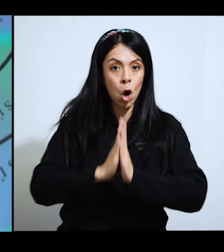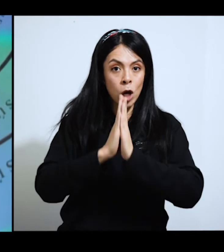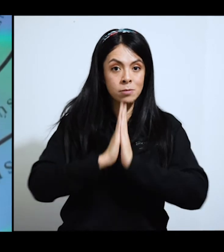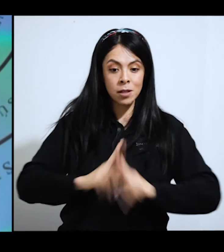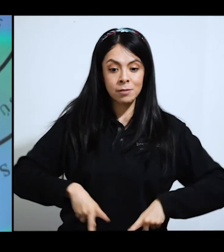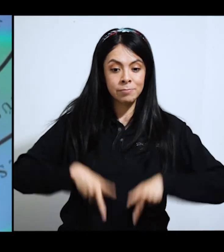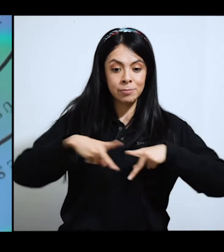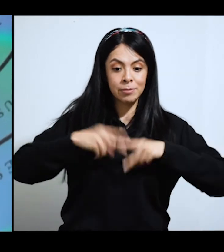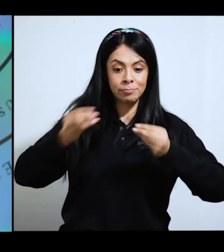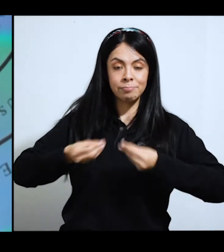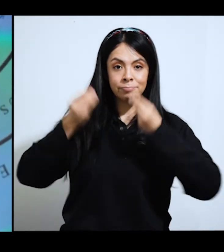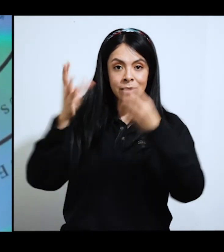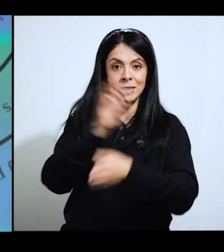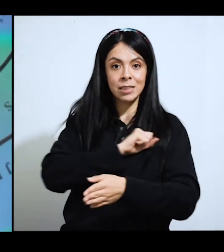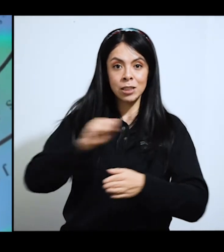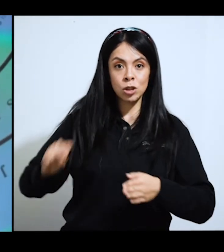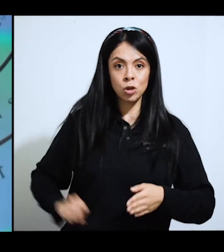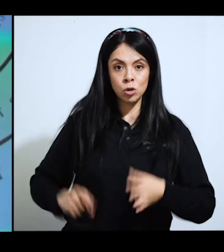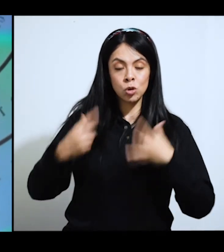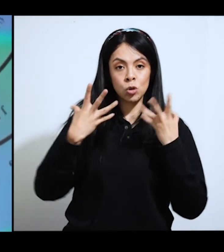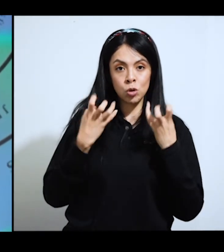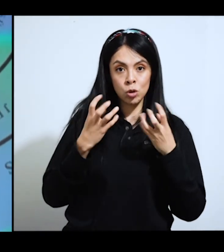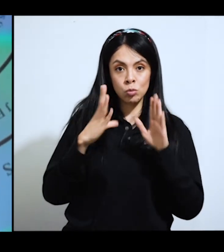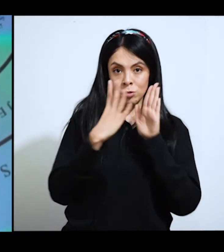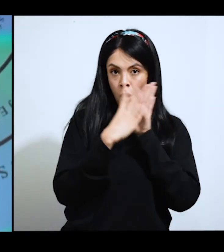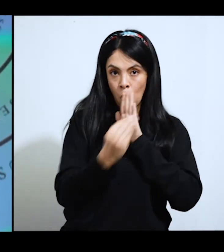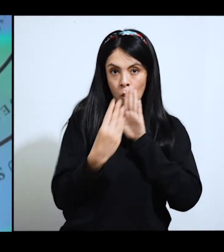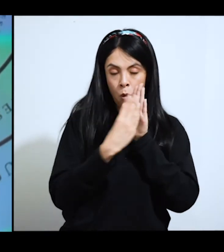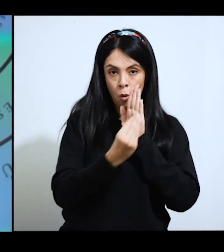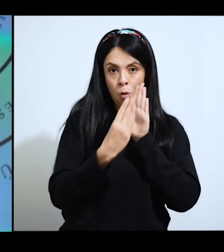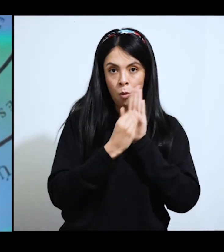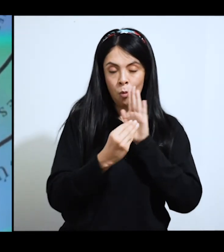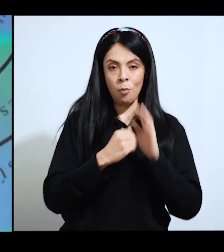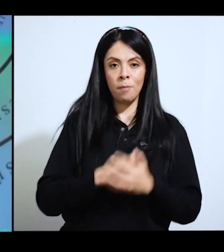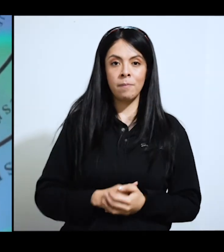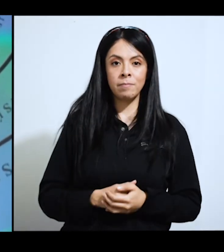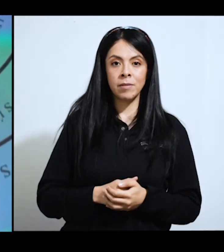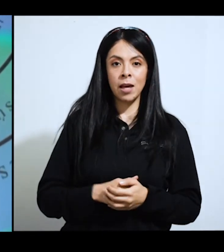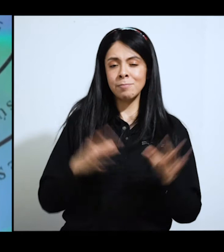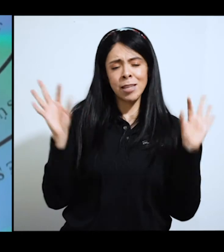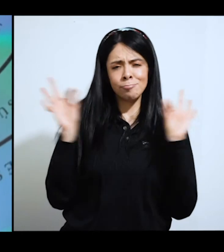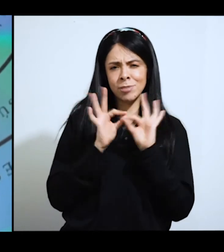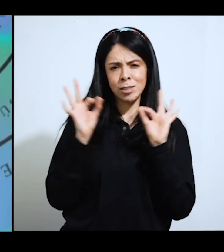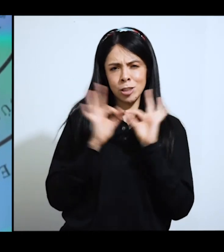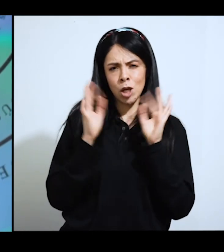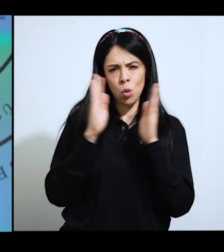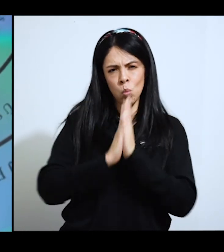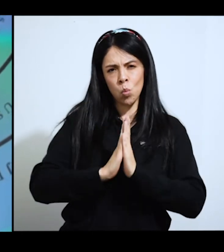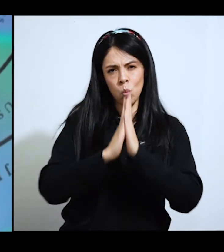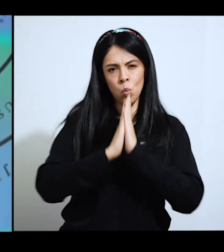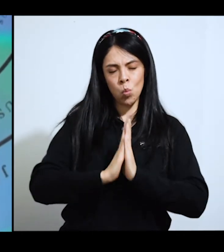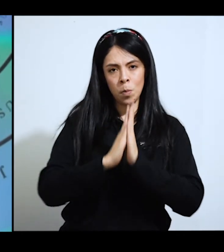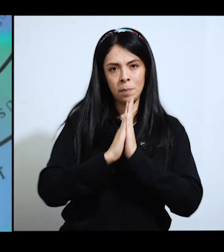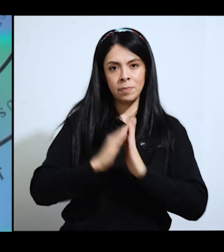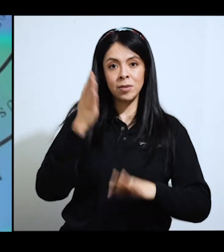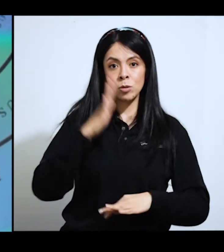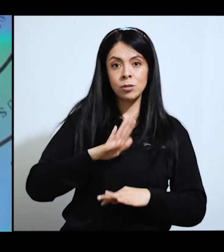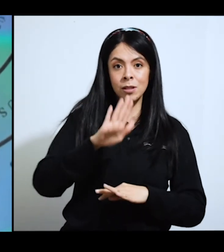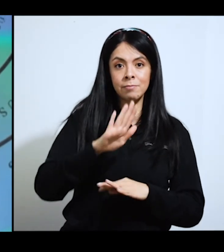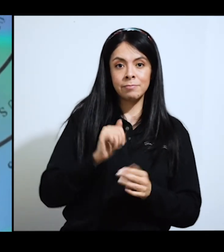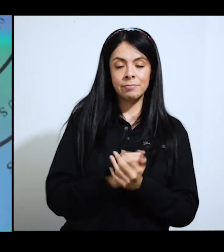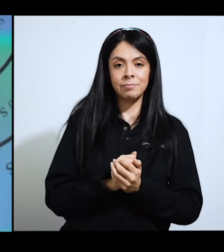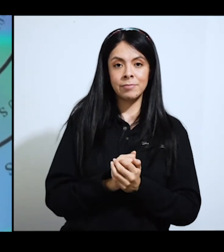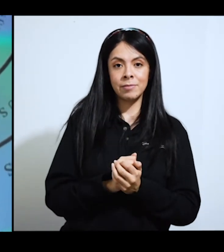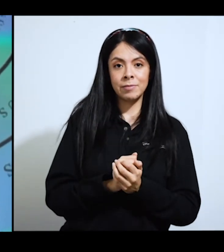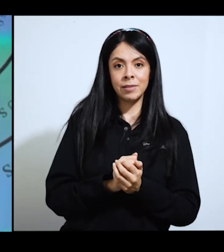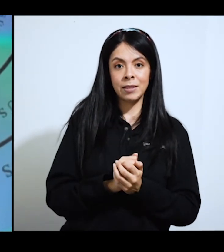en este momento para que lo hagas. Es muy sencillo. Y los que están al lado suyo, yo les invito a que también